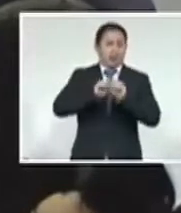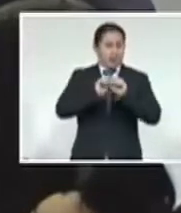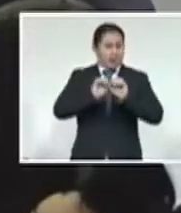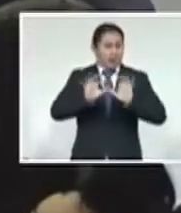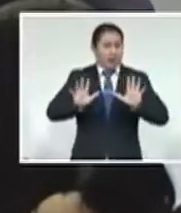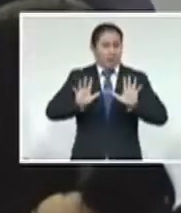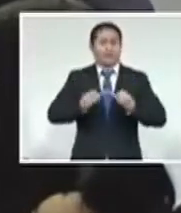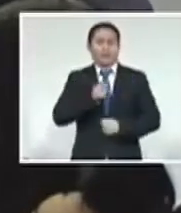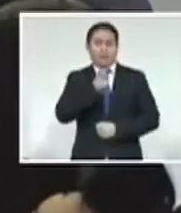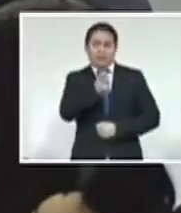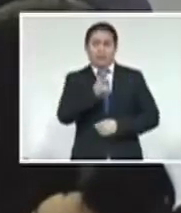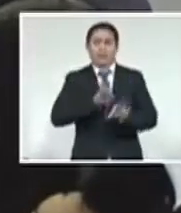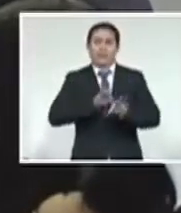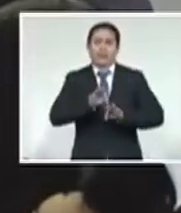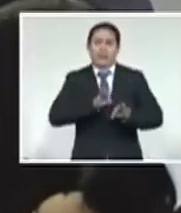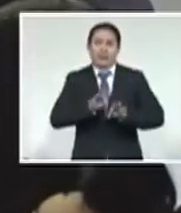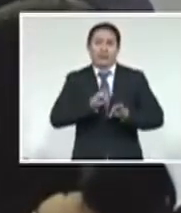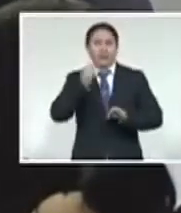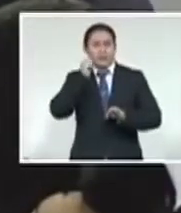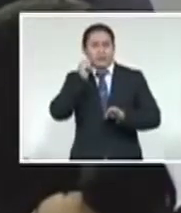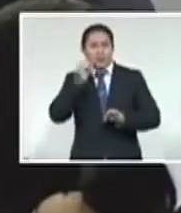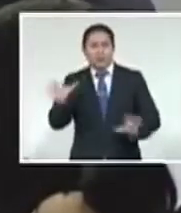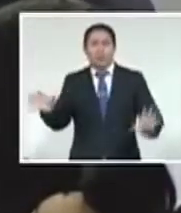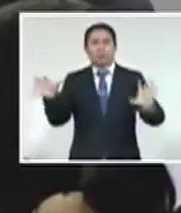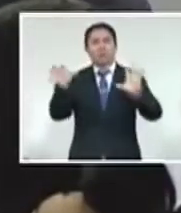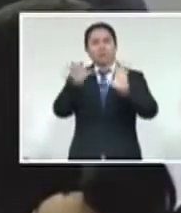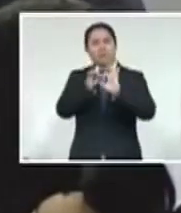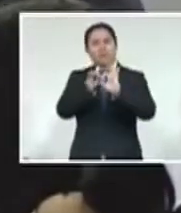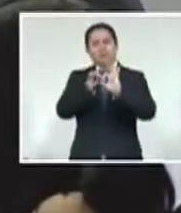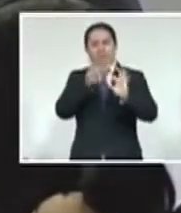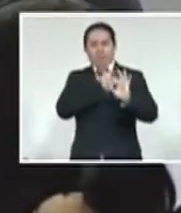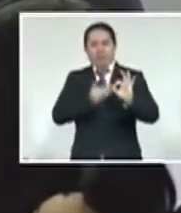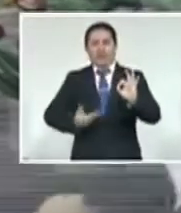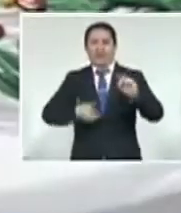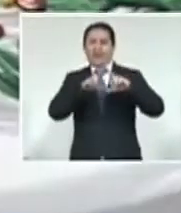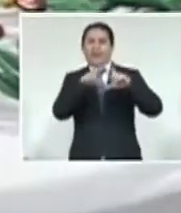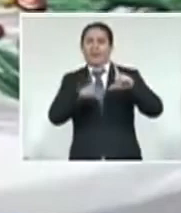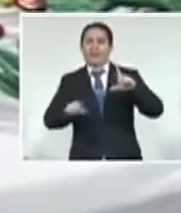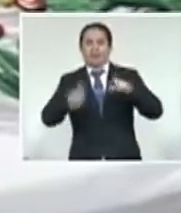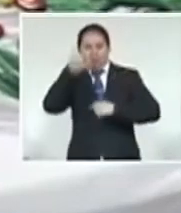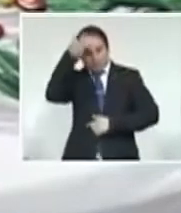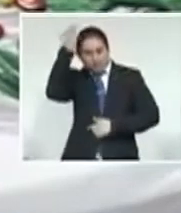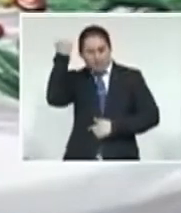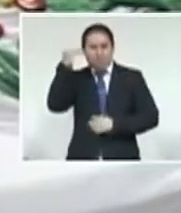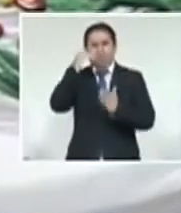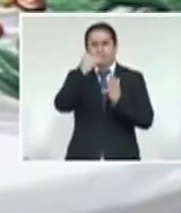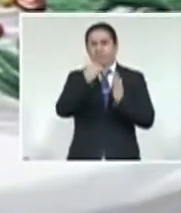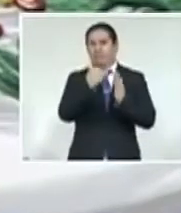senadores de la República, diputados federales, empresarios y familiares del Ejecutivo Estatal.